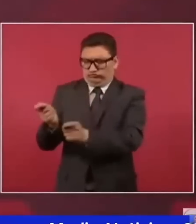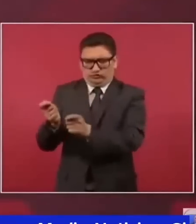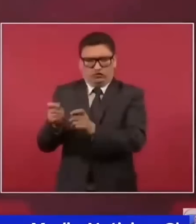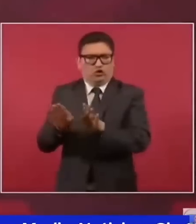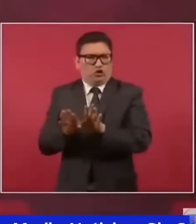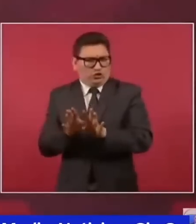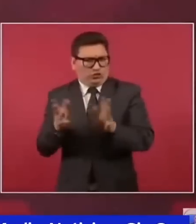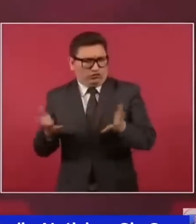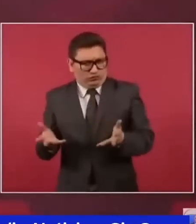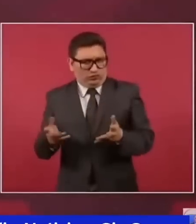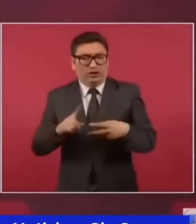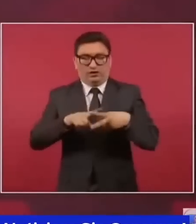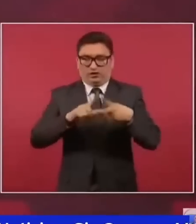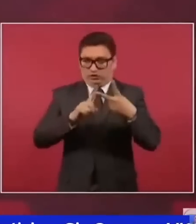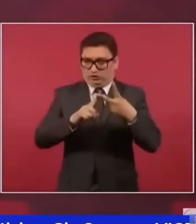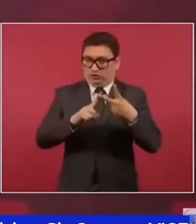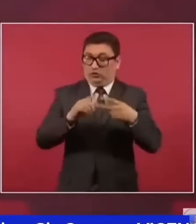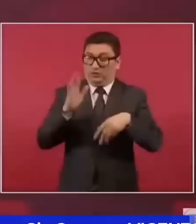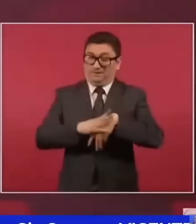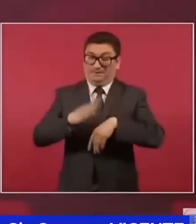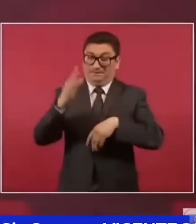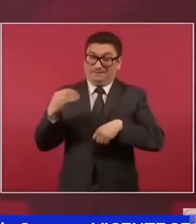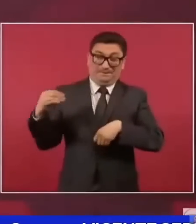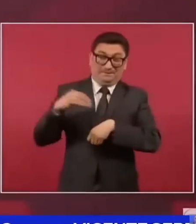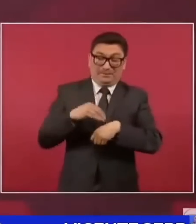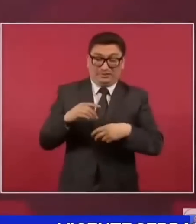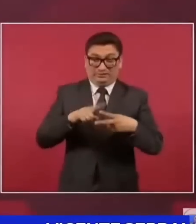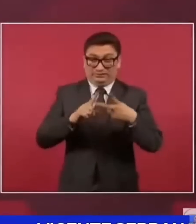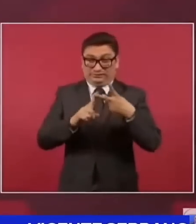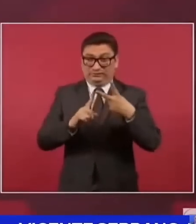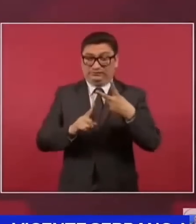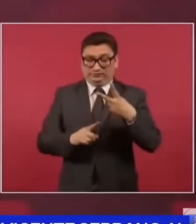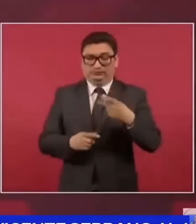Pero hay dos cosas más.